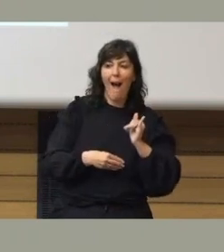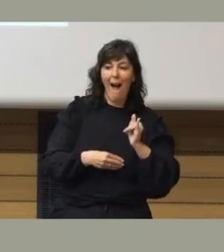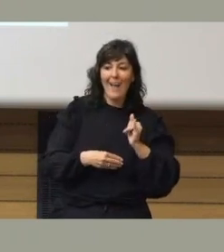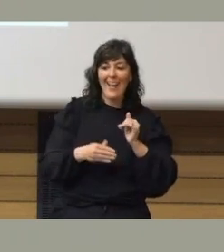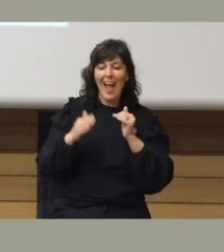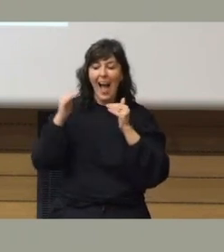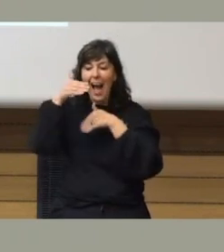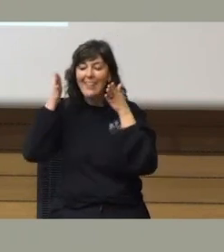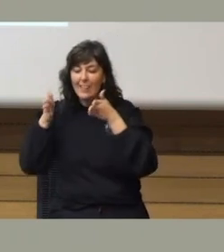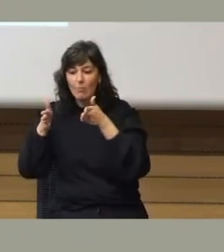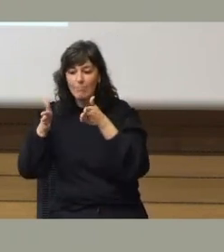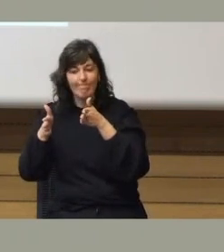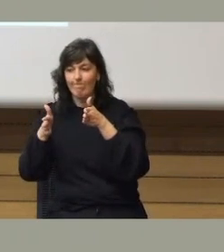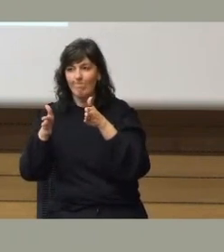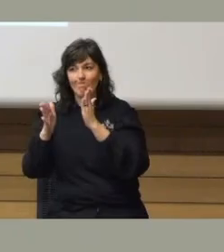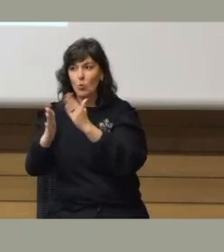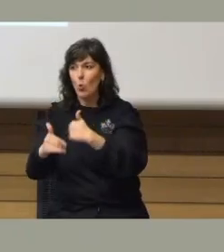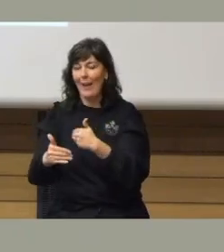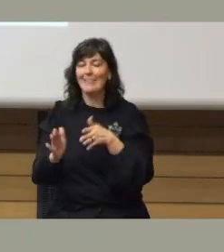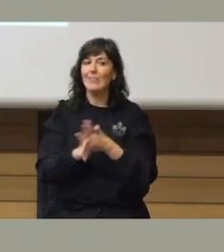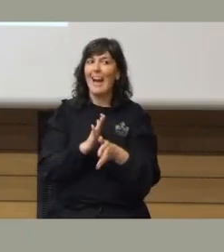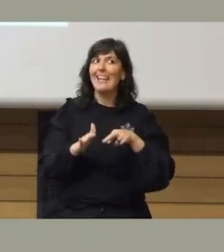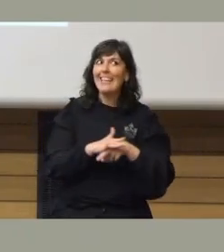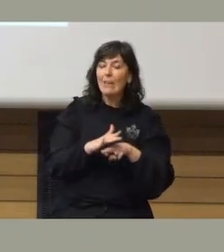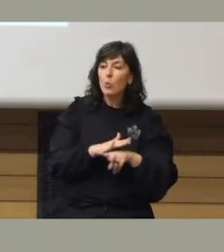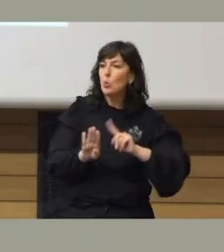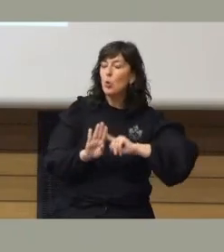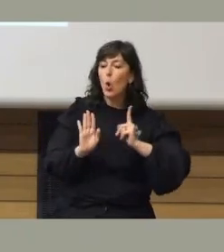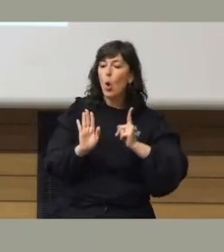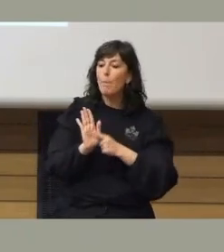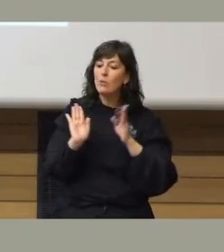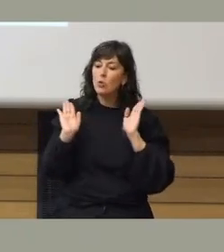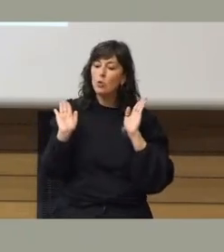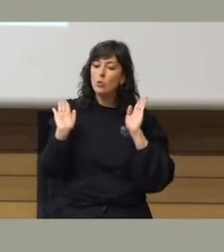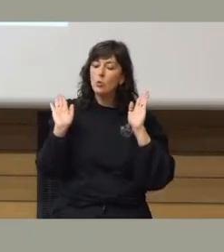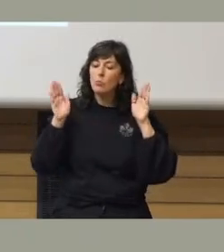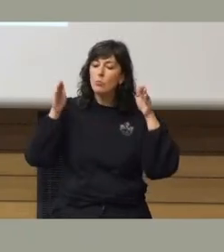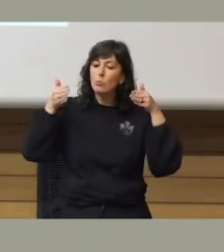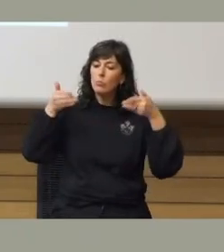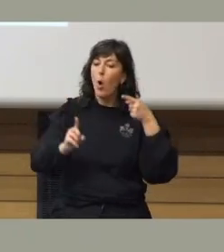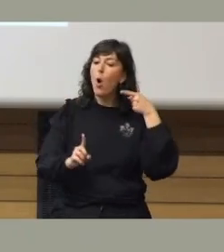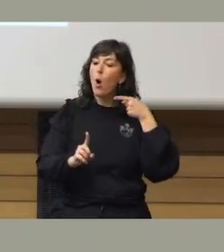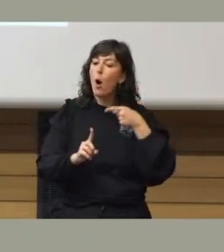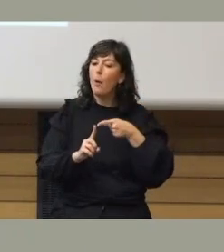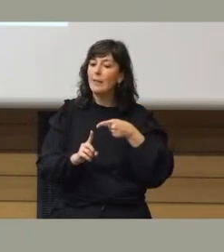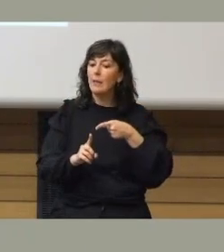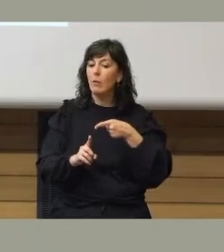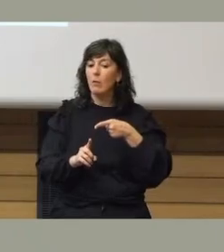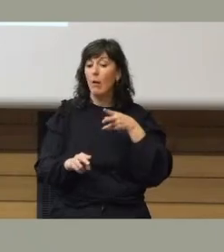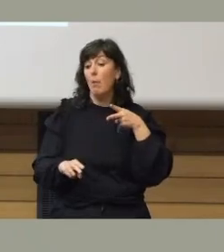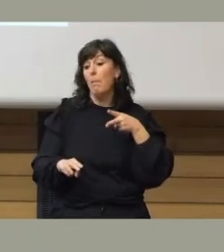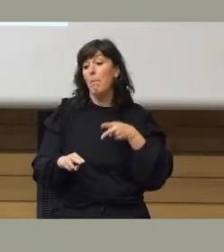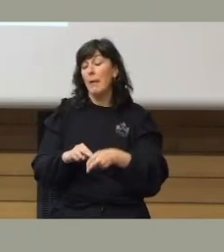O sea, todos los recursos que tenemos los destinamos a los que no consumen en prevención o a los que ya tienen un